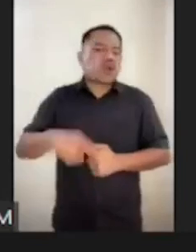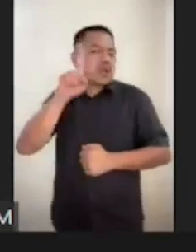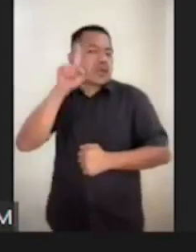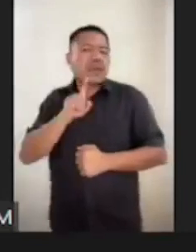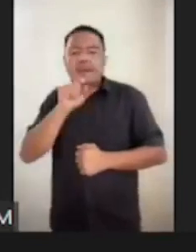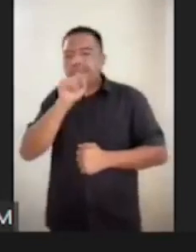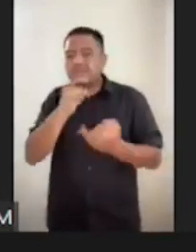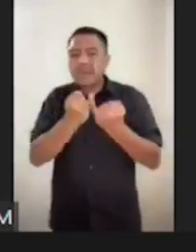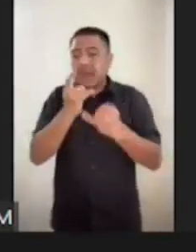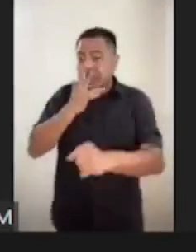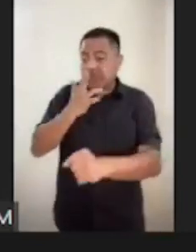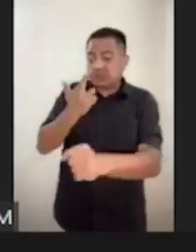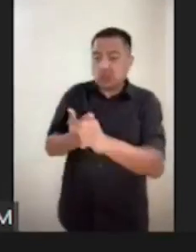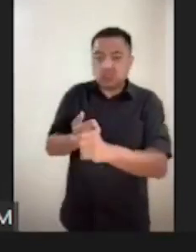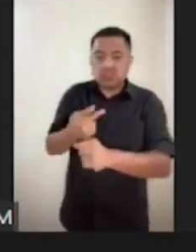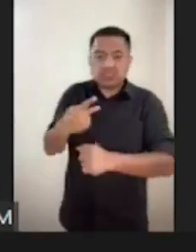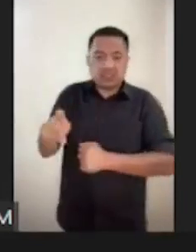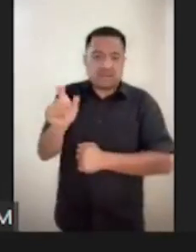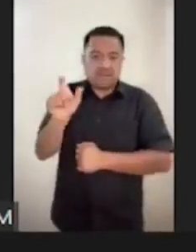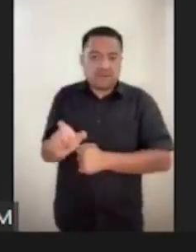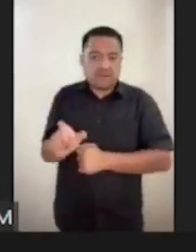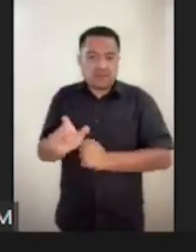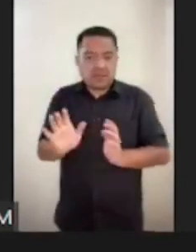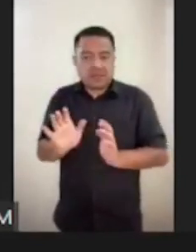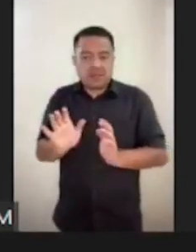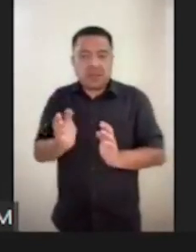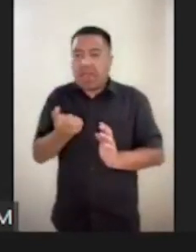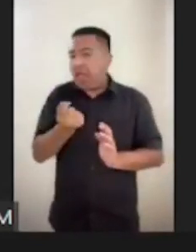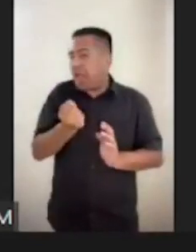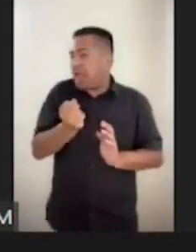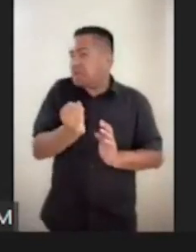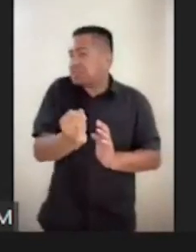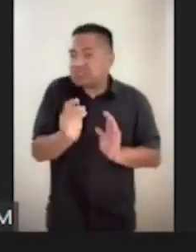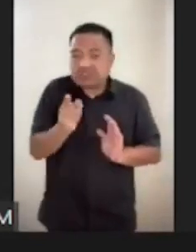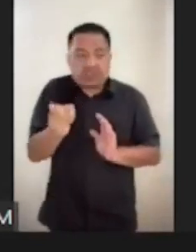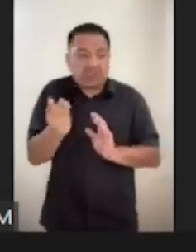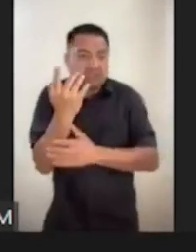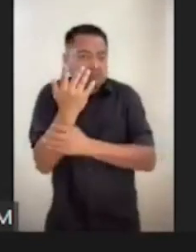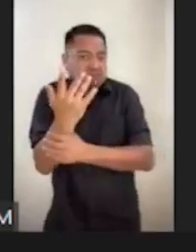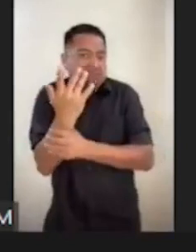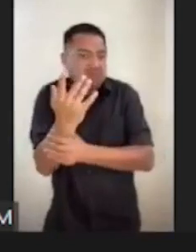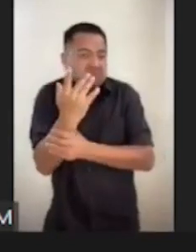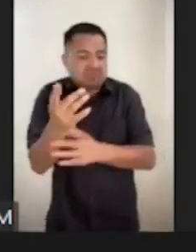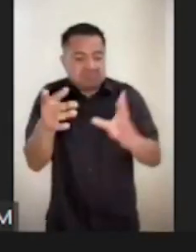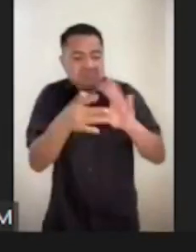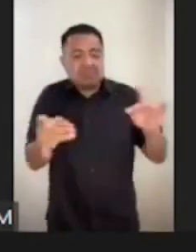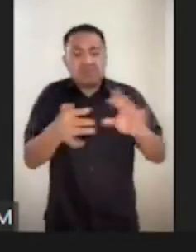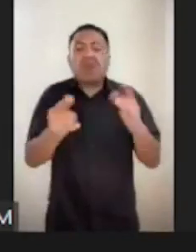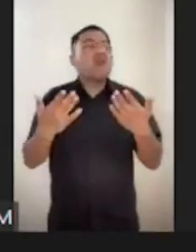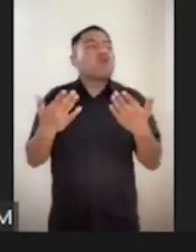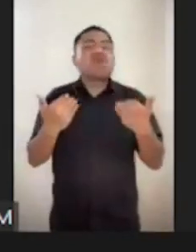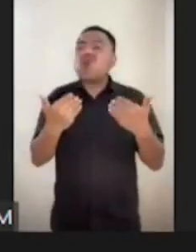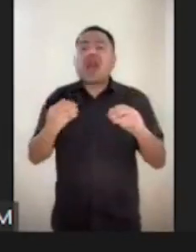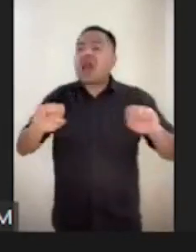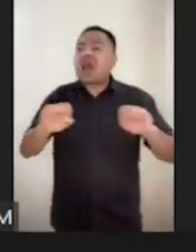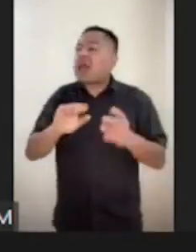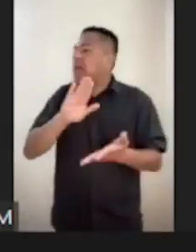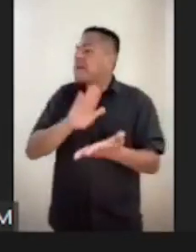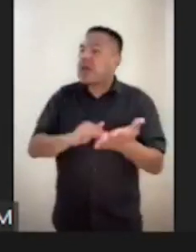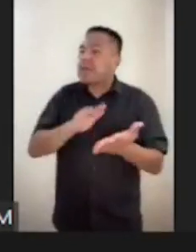como los actores por sí mismos dijeron que no existía ese